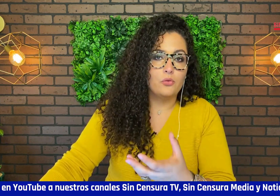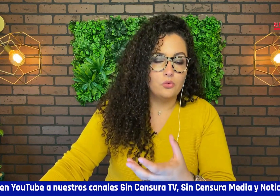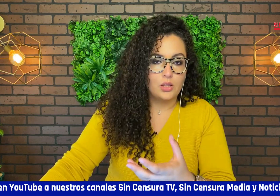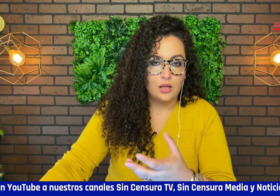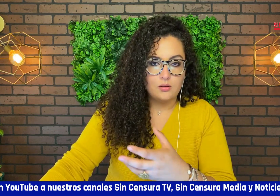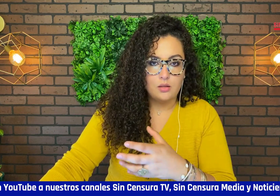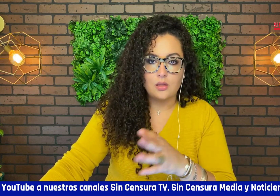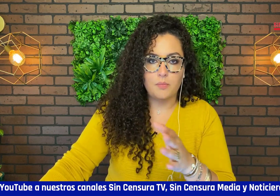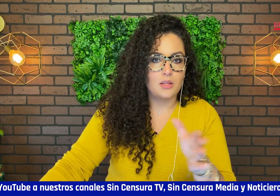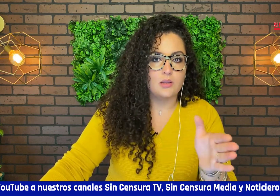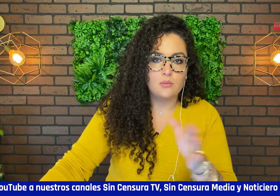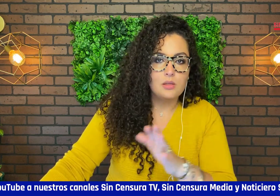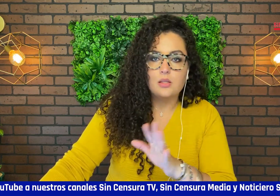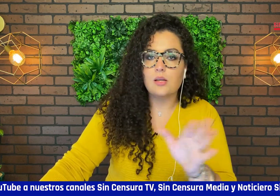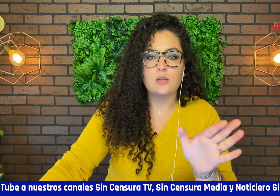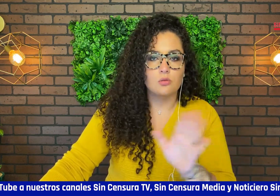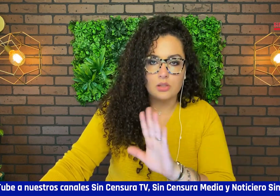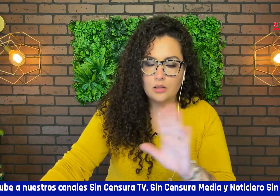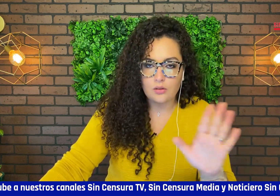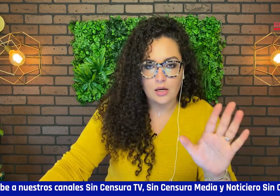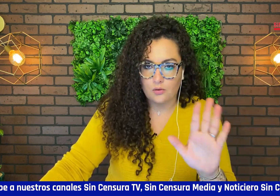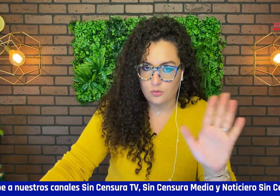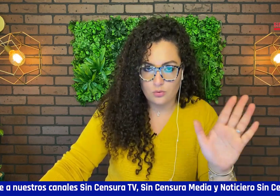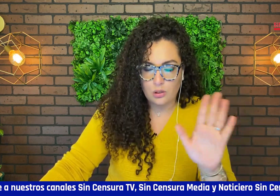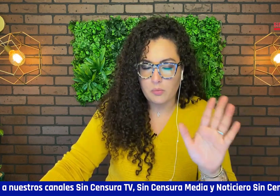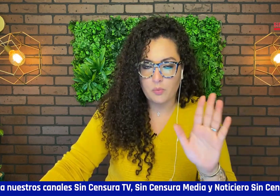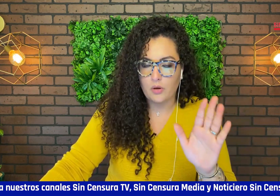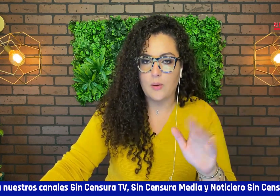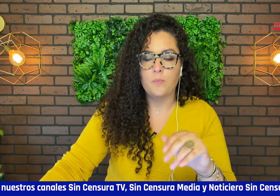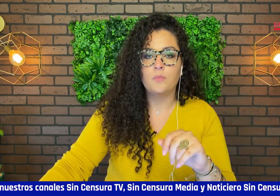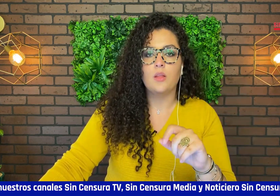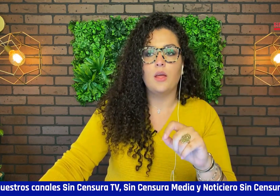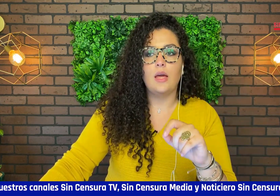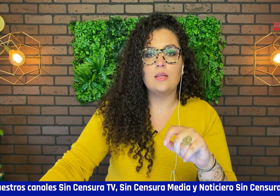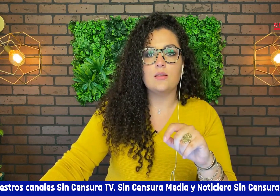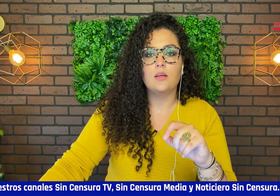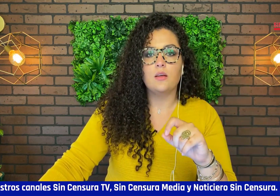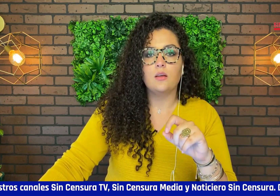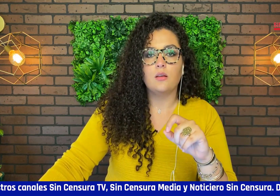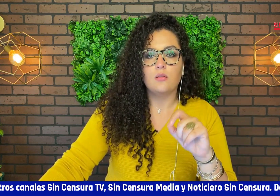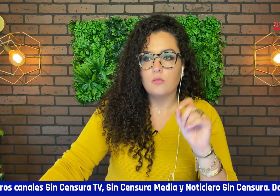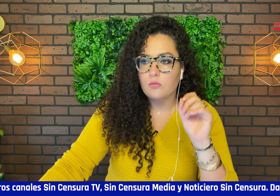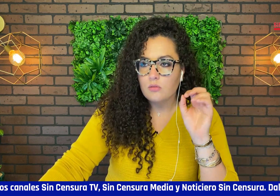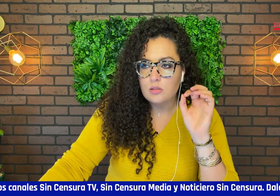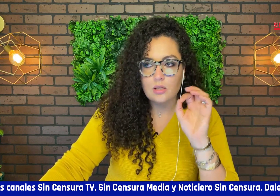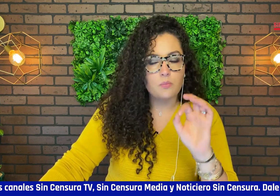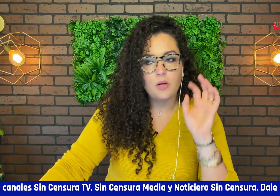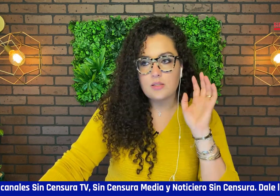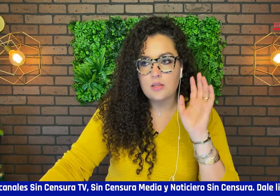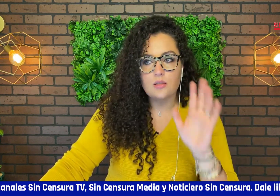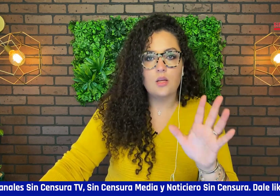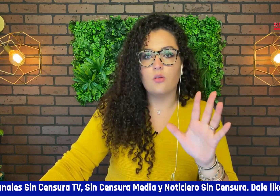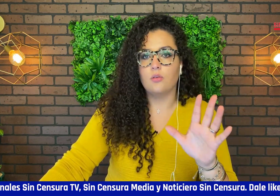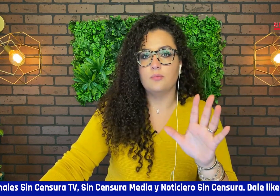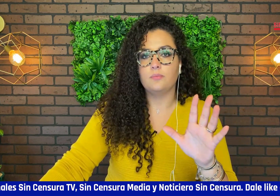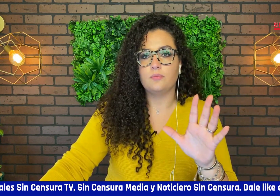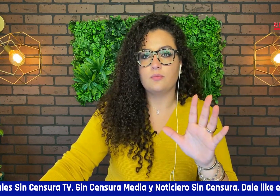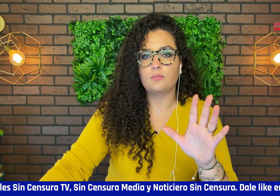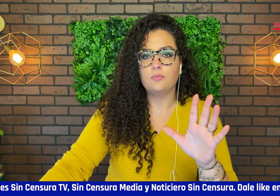la pregunta, independientemente del resultado de la consulta popular, es simple y